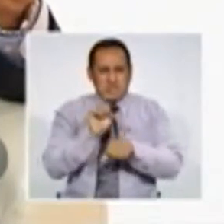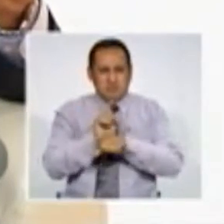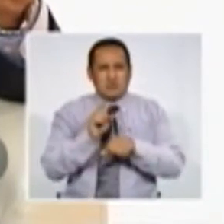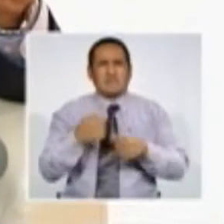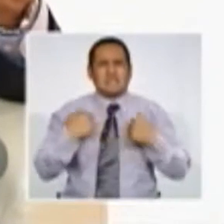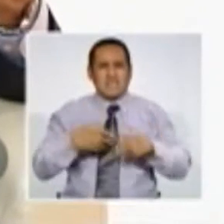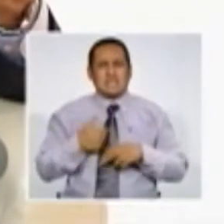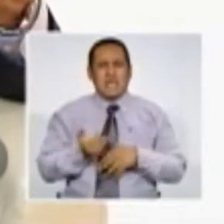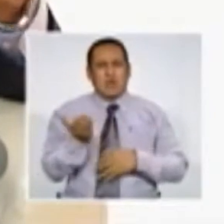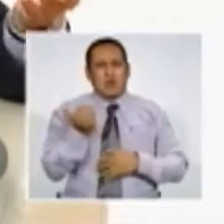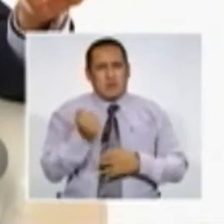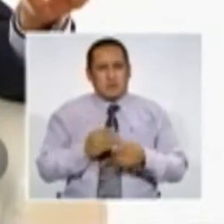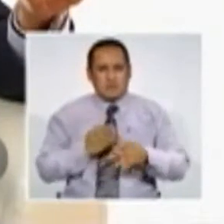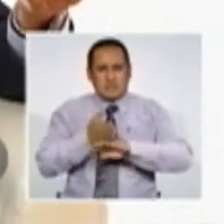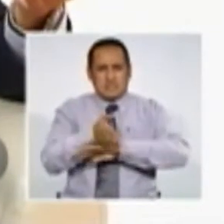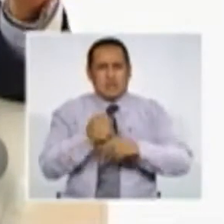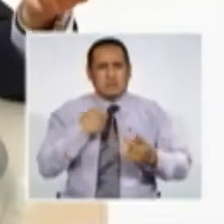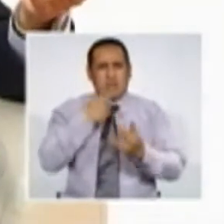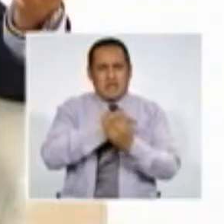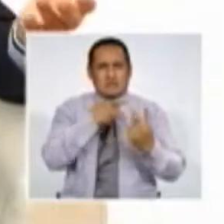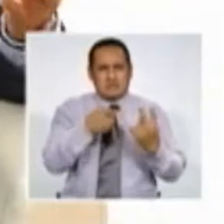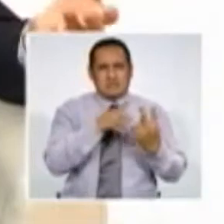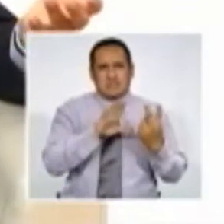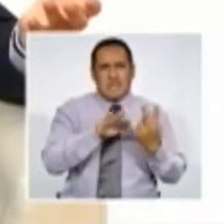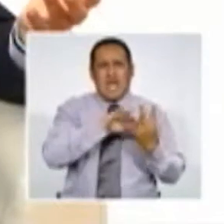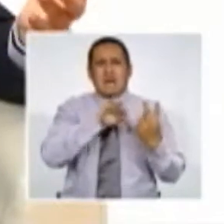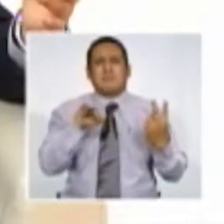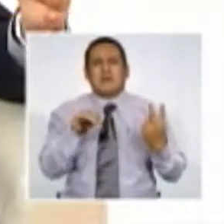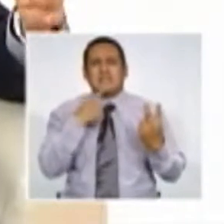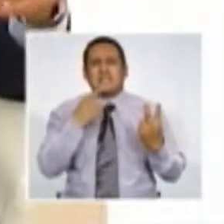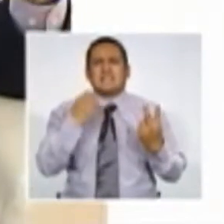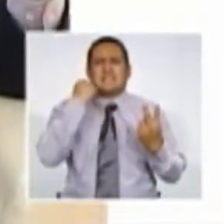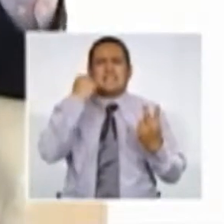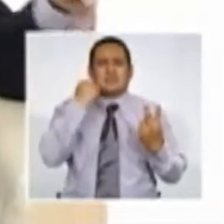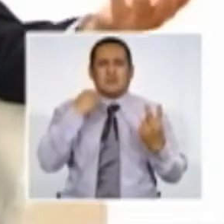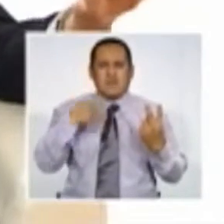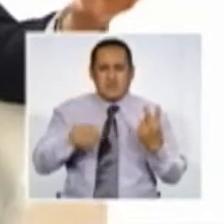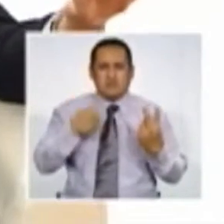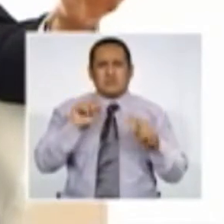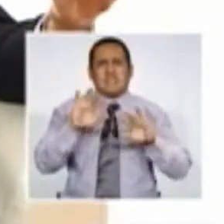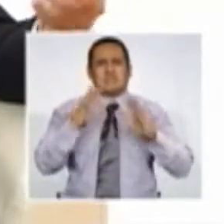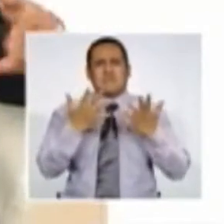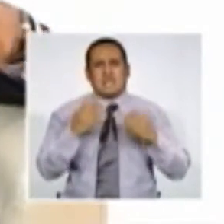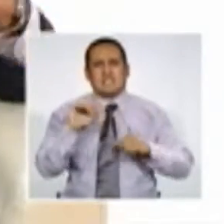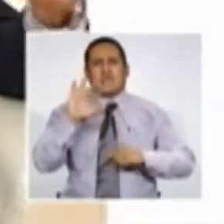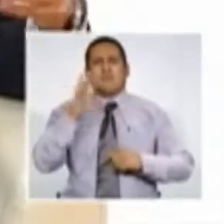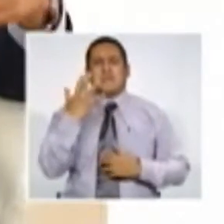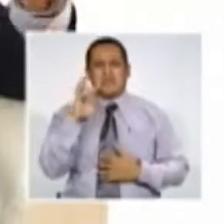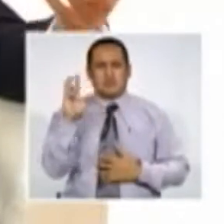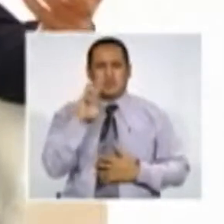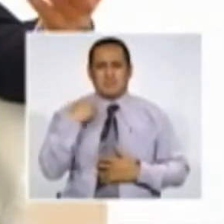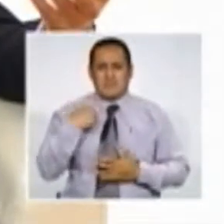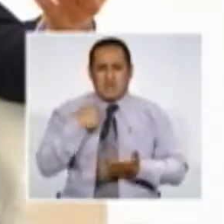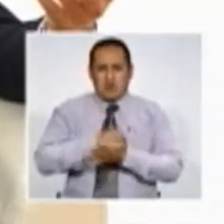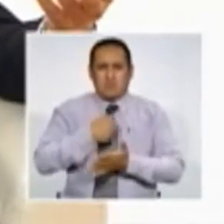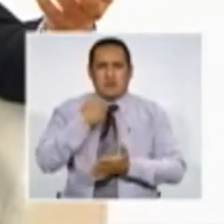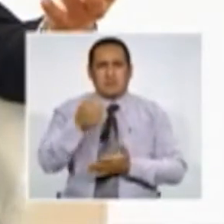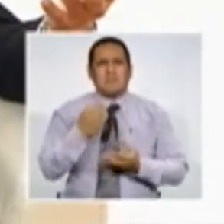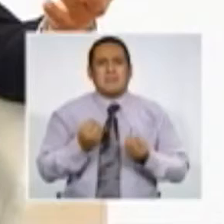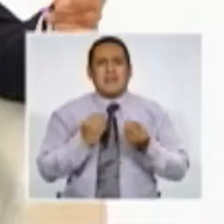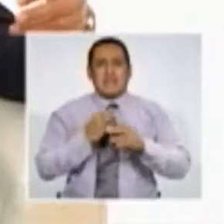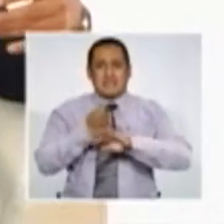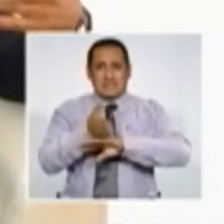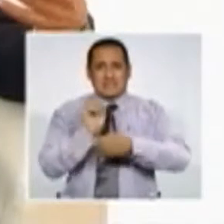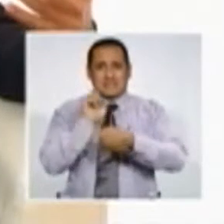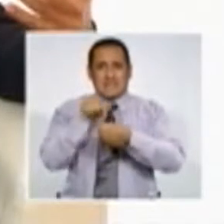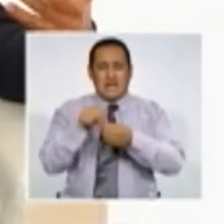servicio educativo me estás cobrando una matrícula y una pensión. O sea, ¿a qué me da derecho esos $10,000 o $5,000 que me estás